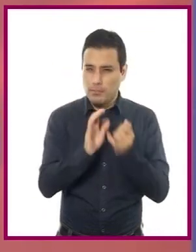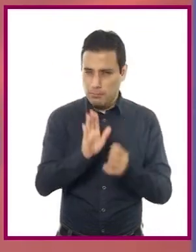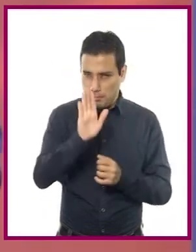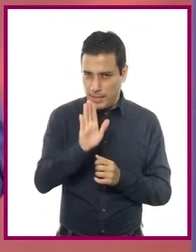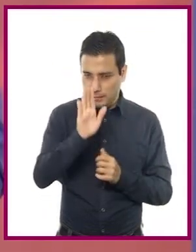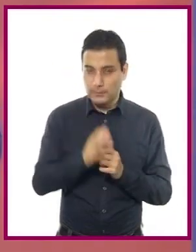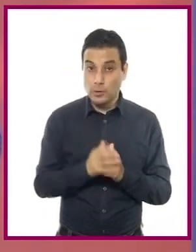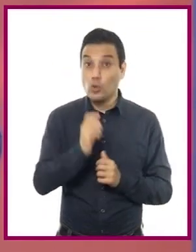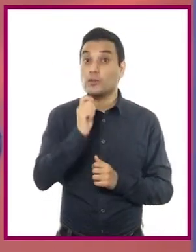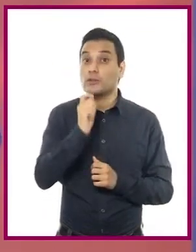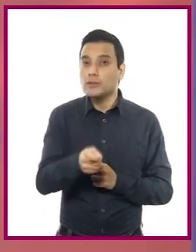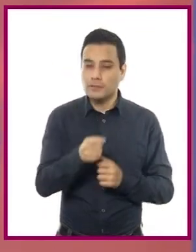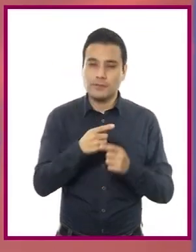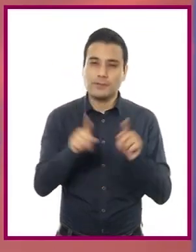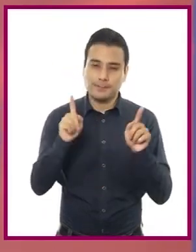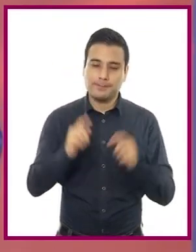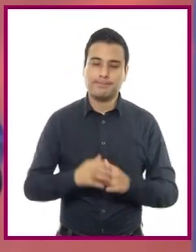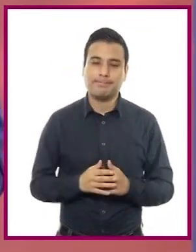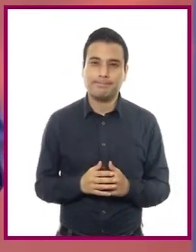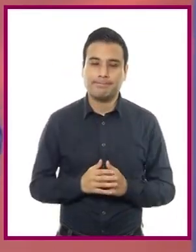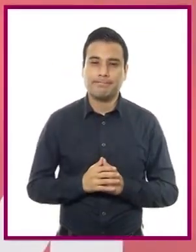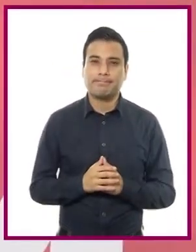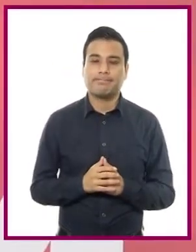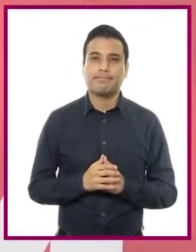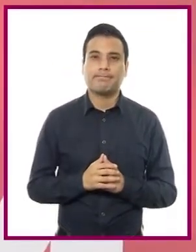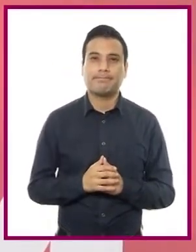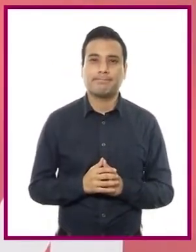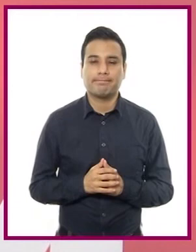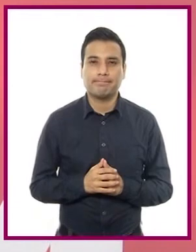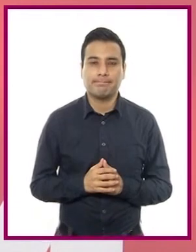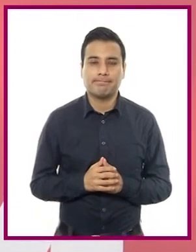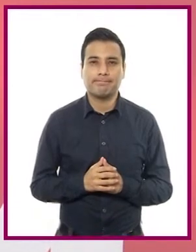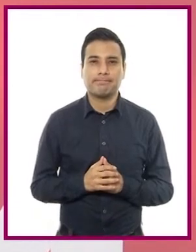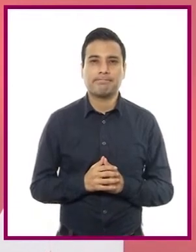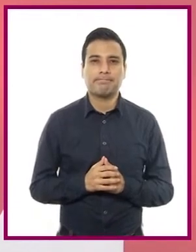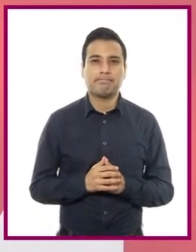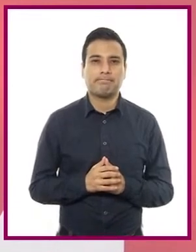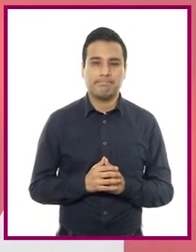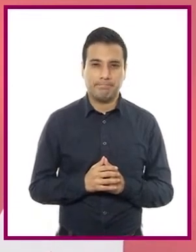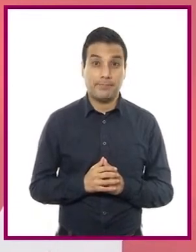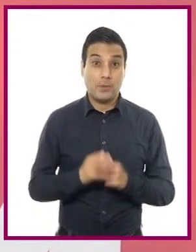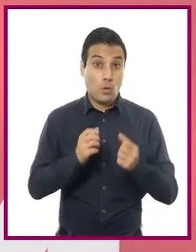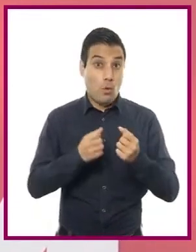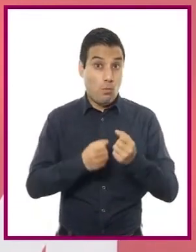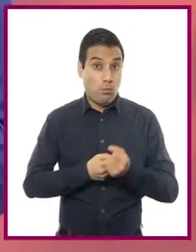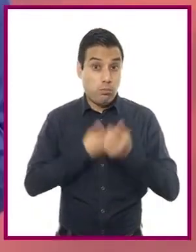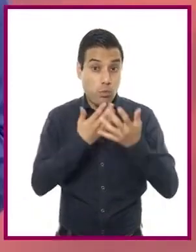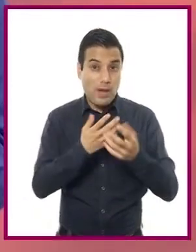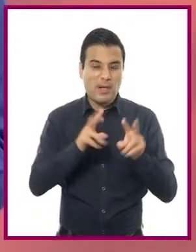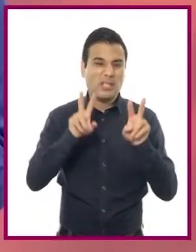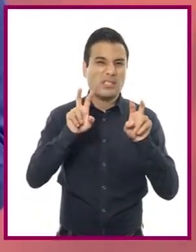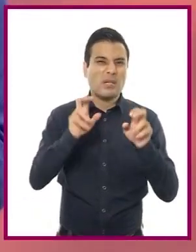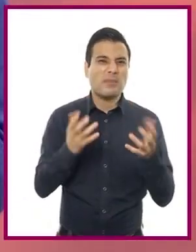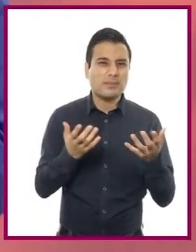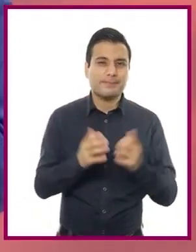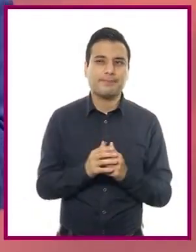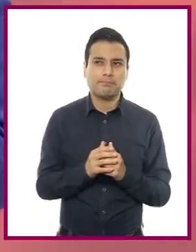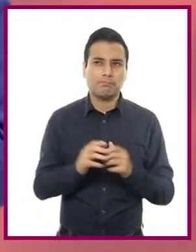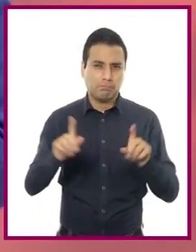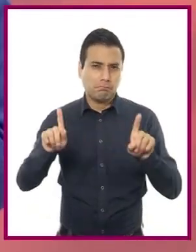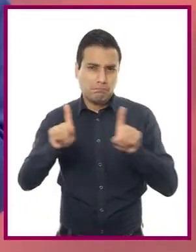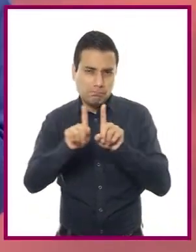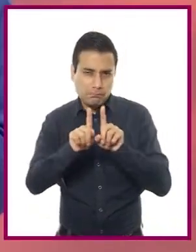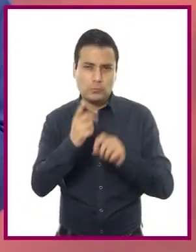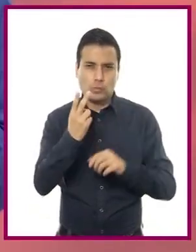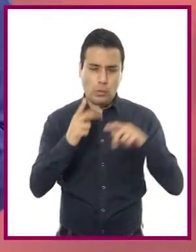los significados sean distintos. Se puede decir que el poema habla sobre una relación donde